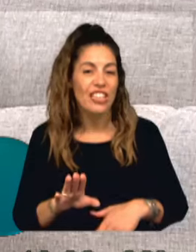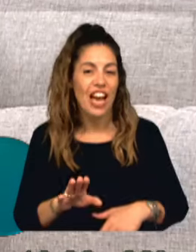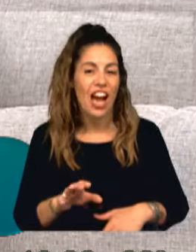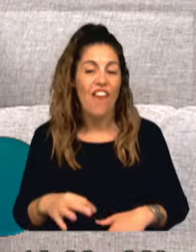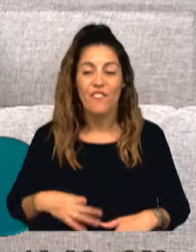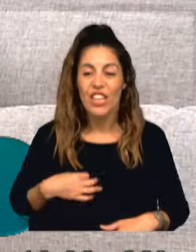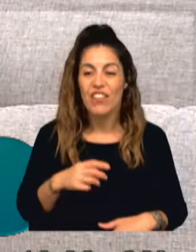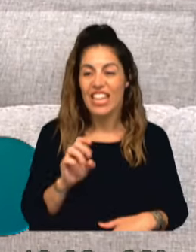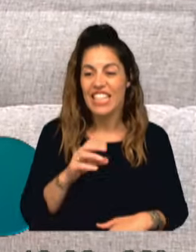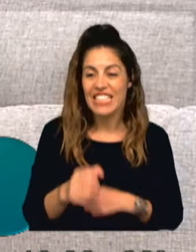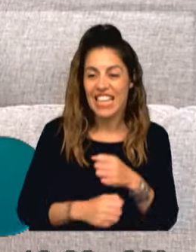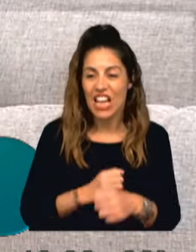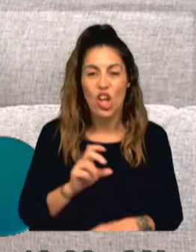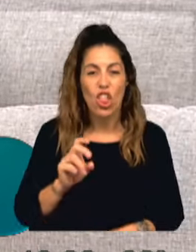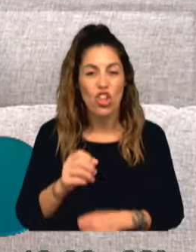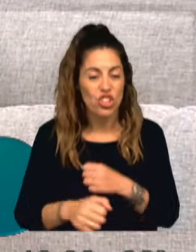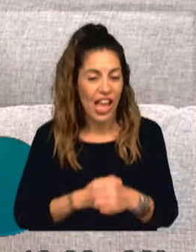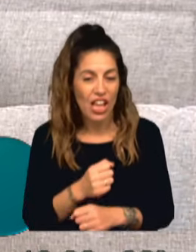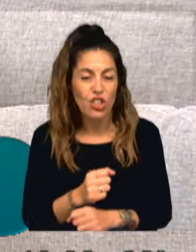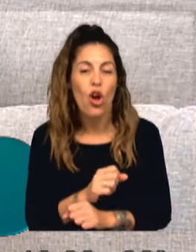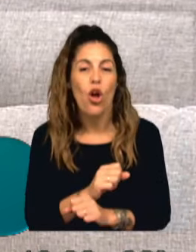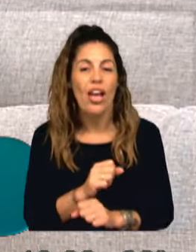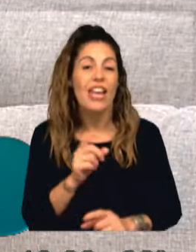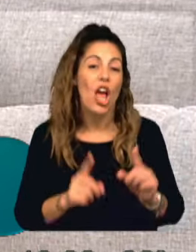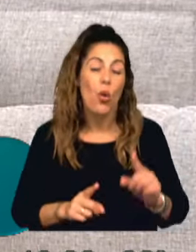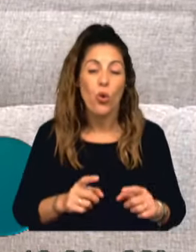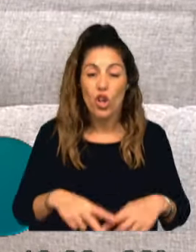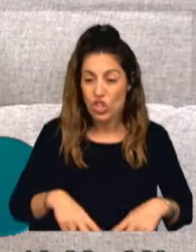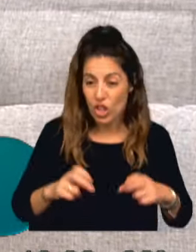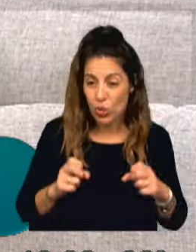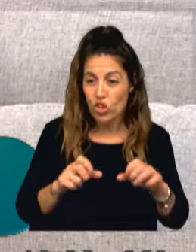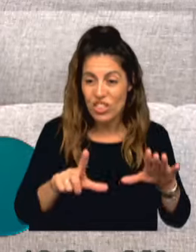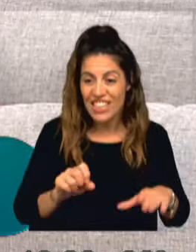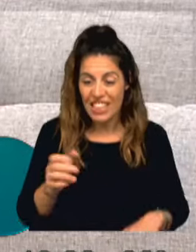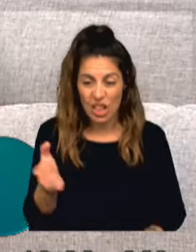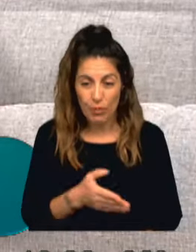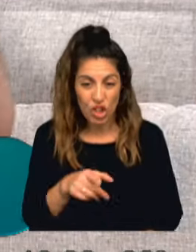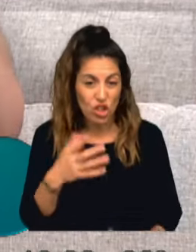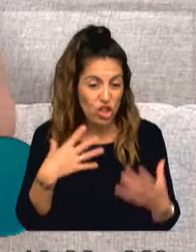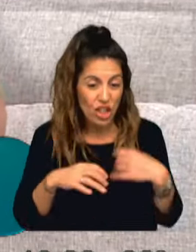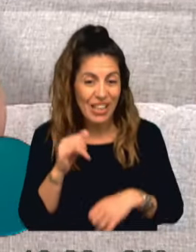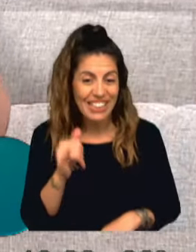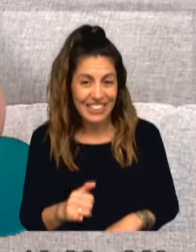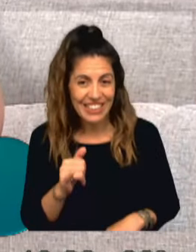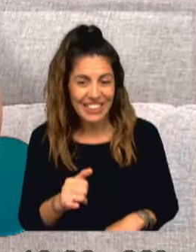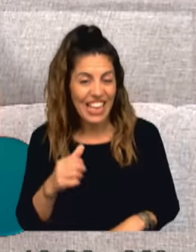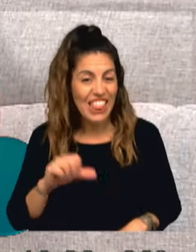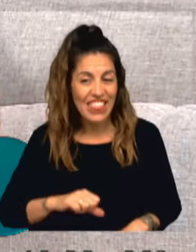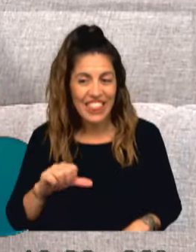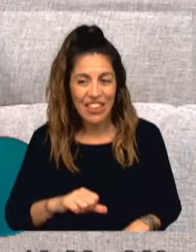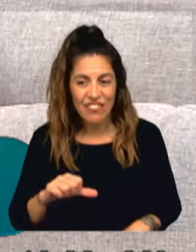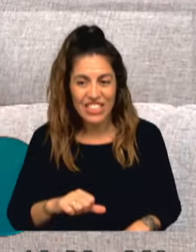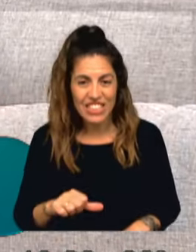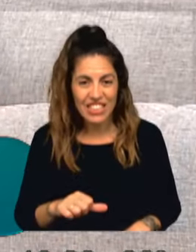12 muchos de esos perros pueden en algunos estudios el 70 de esos animales tienen cierto déficit o